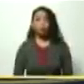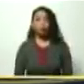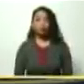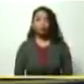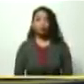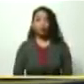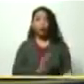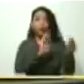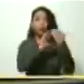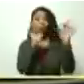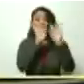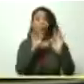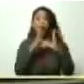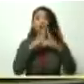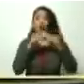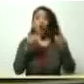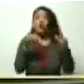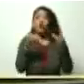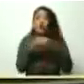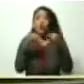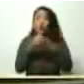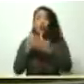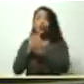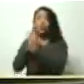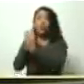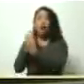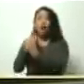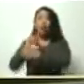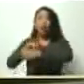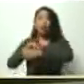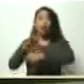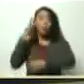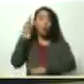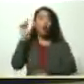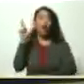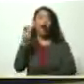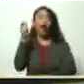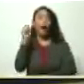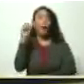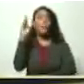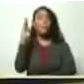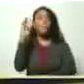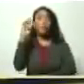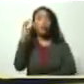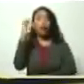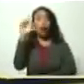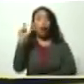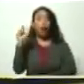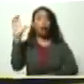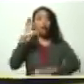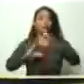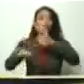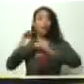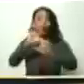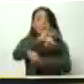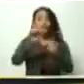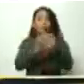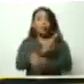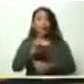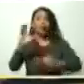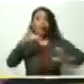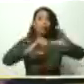igualmente a toda la comisión de diálogo, a la doctora Gabriela Jiménez, científica, vicepresidenta de